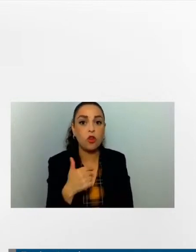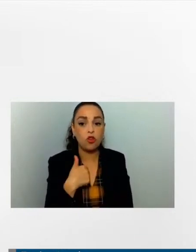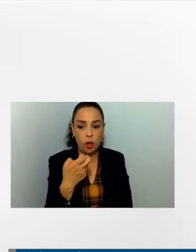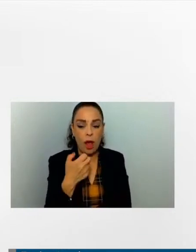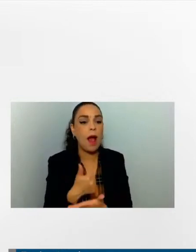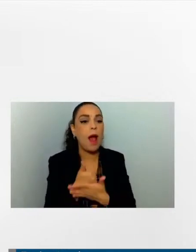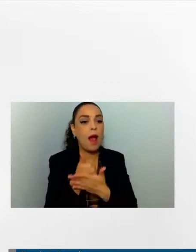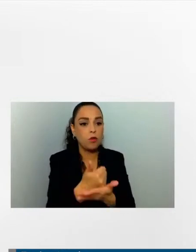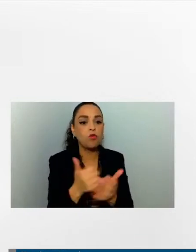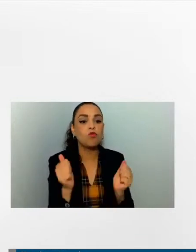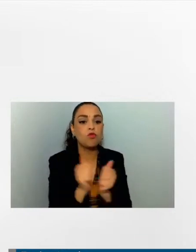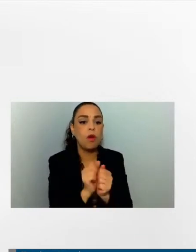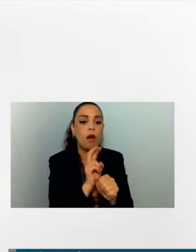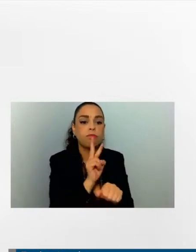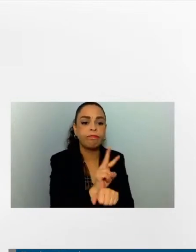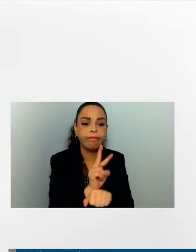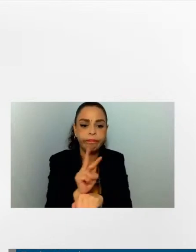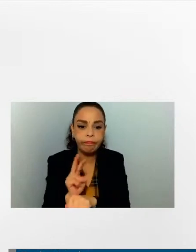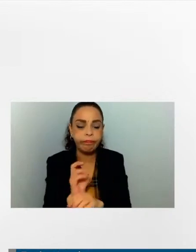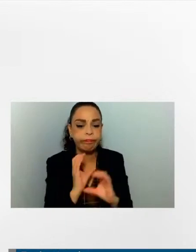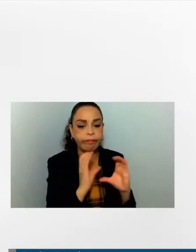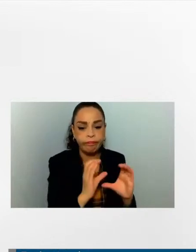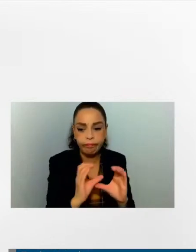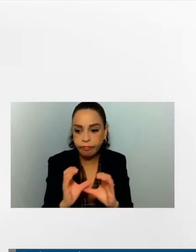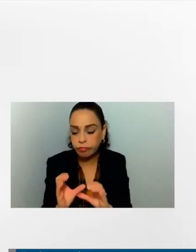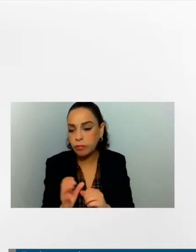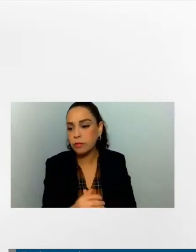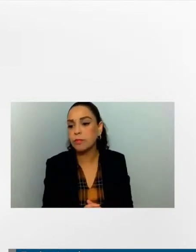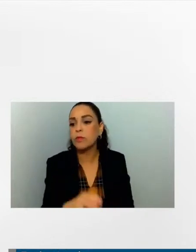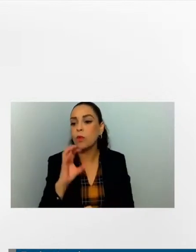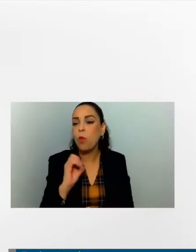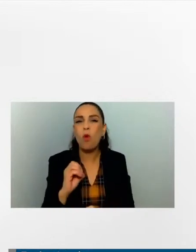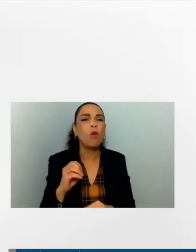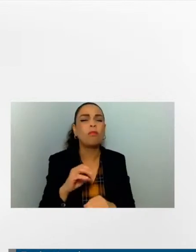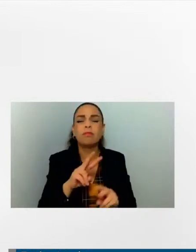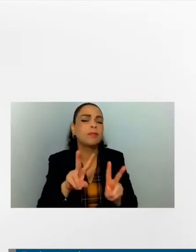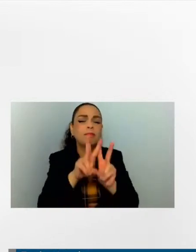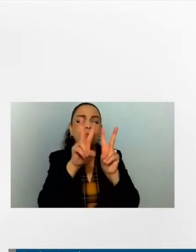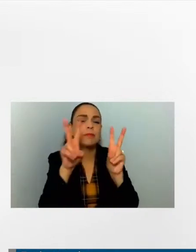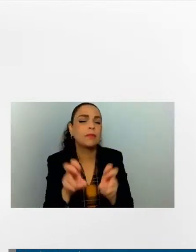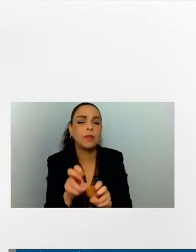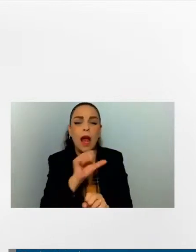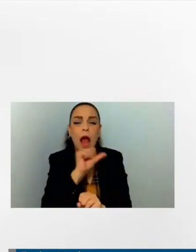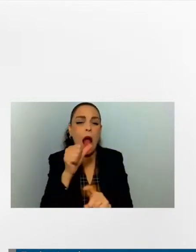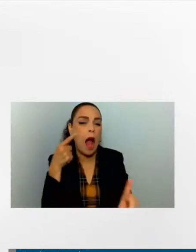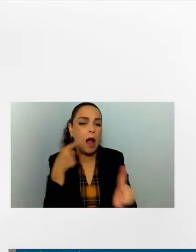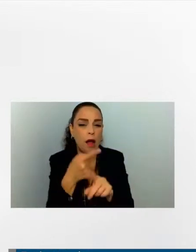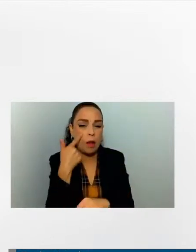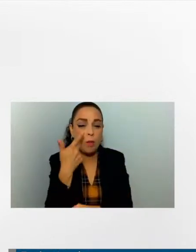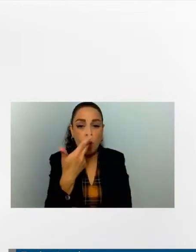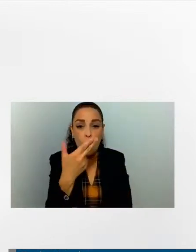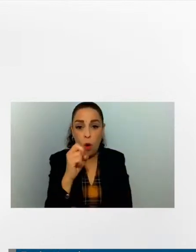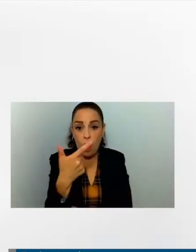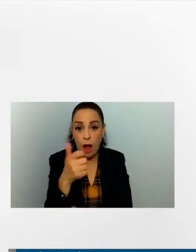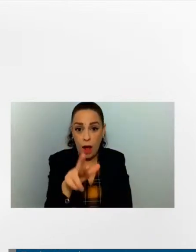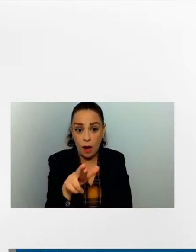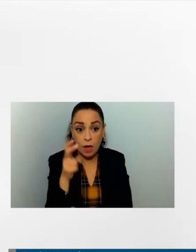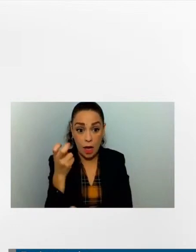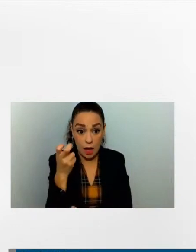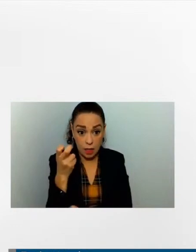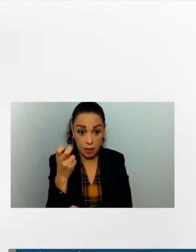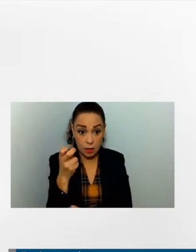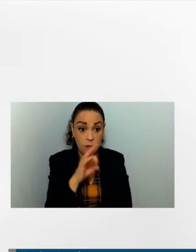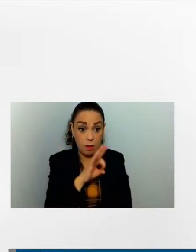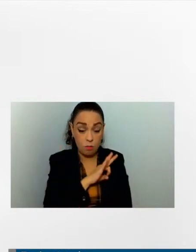cuidado, por ejemplo, con todas las labores de administración del hogar, etcétera, ¿eso se puede considerar como una contribución